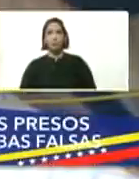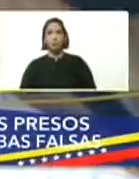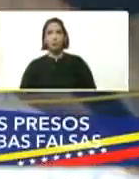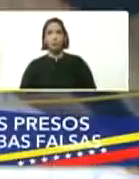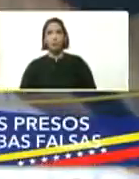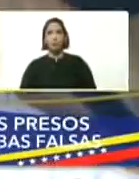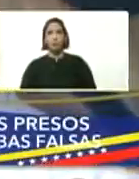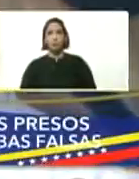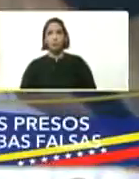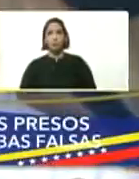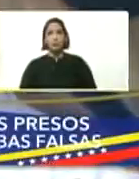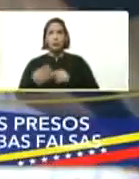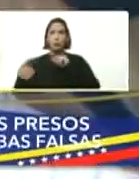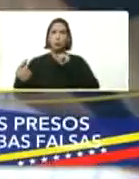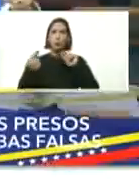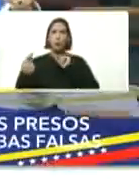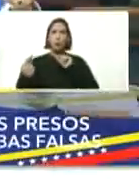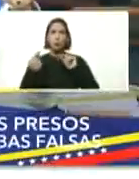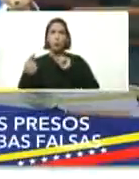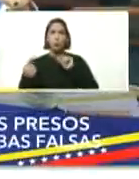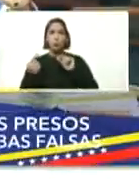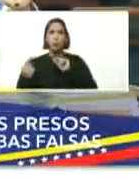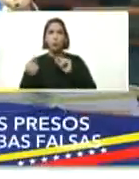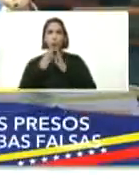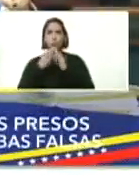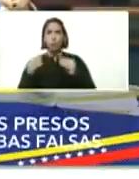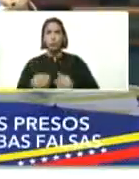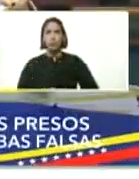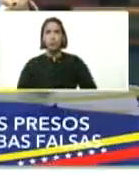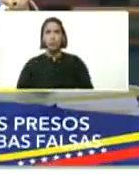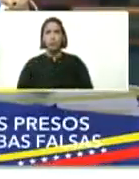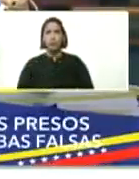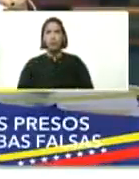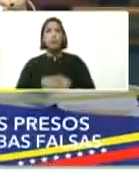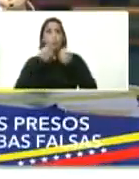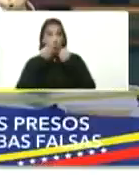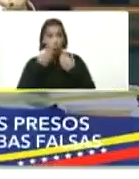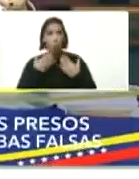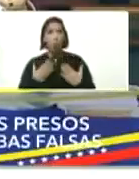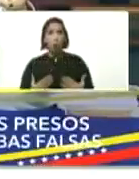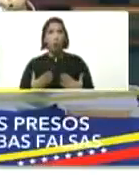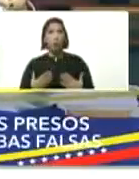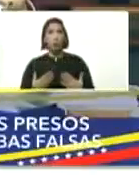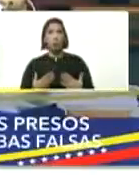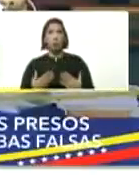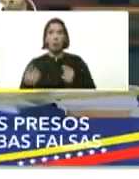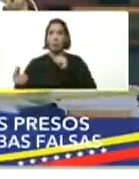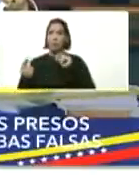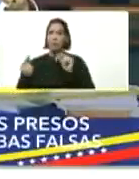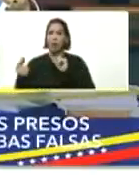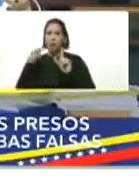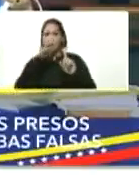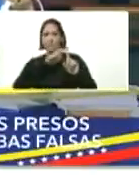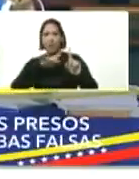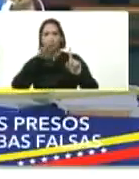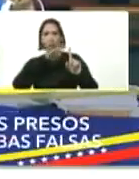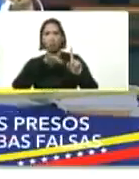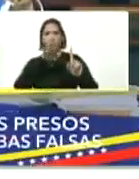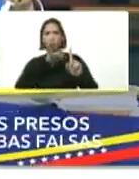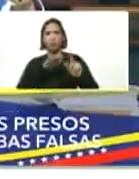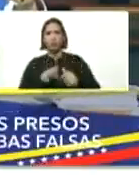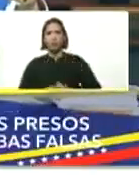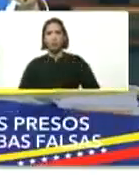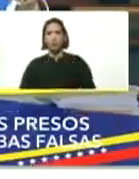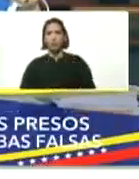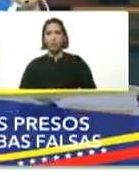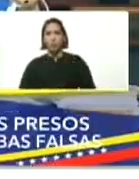en la palestra el debate de los La FER. Es bueno poner en la palestra el debate de la manipulación de